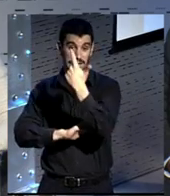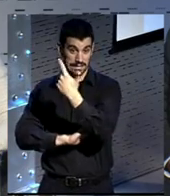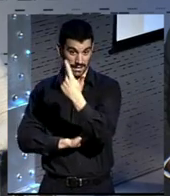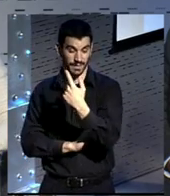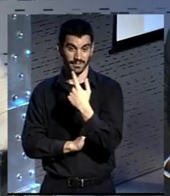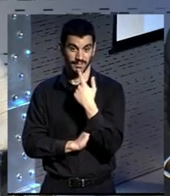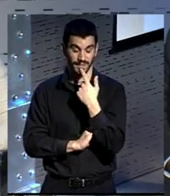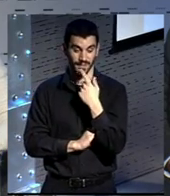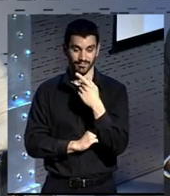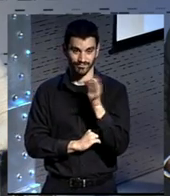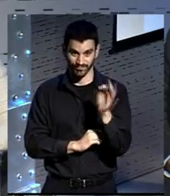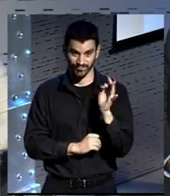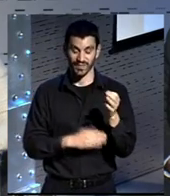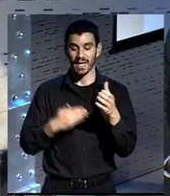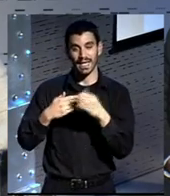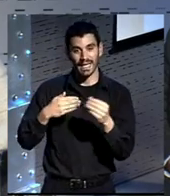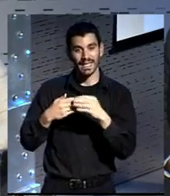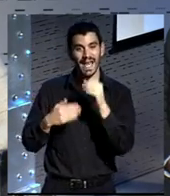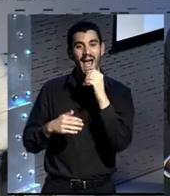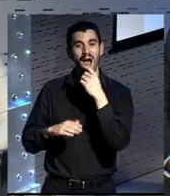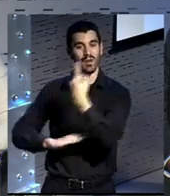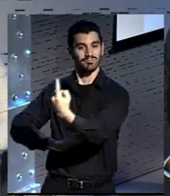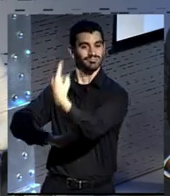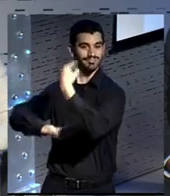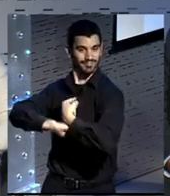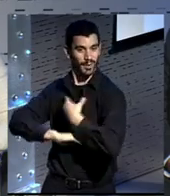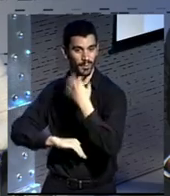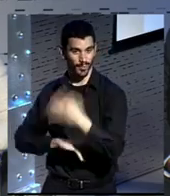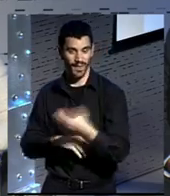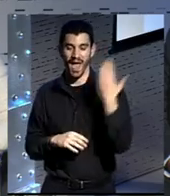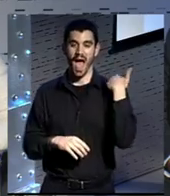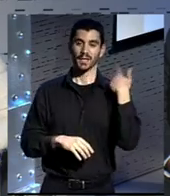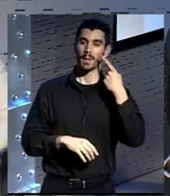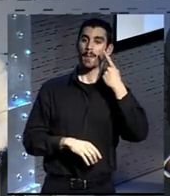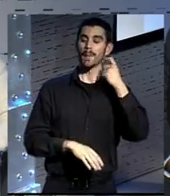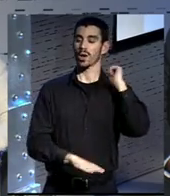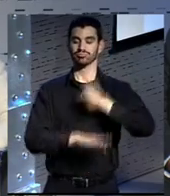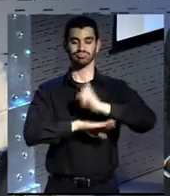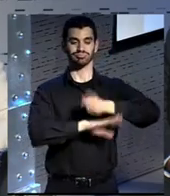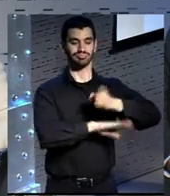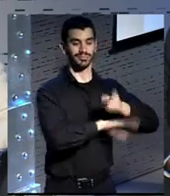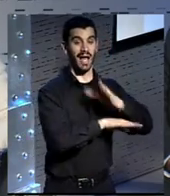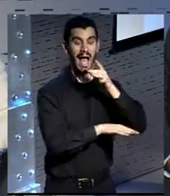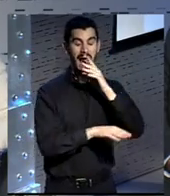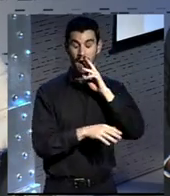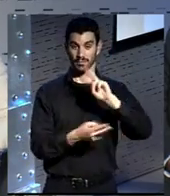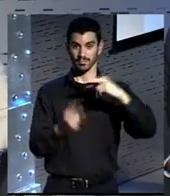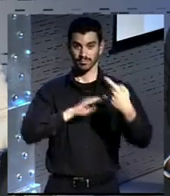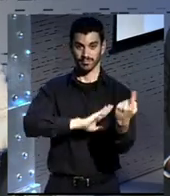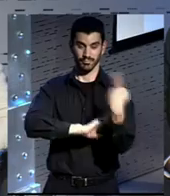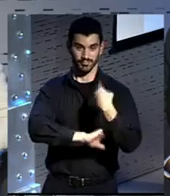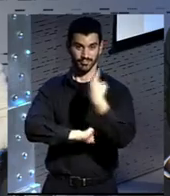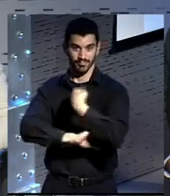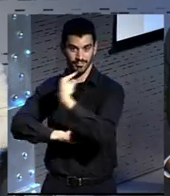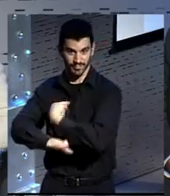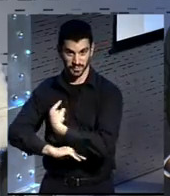cliente empieza a mandar mucho sobre las entidades bancarias. Sí, Siempre hemos tenido la sensación de que era al revés, pero quizá todo esto esté efectivamente en un proceso de evolución hacia